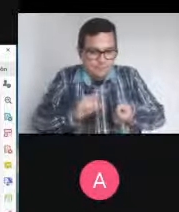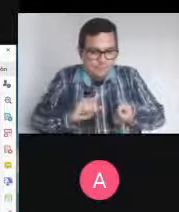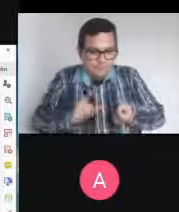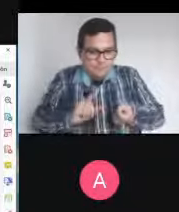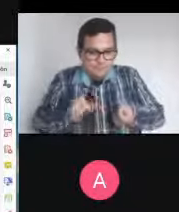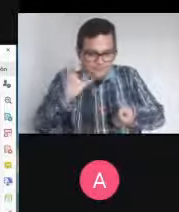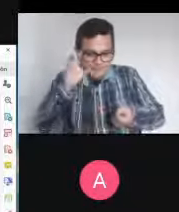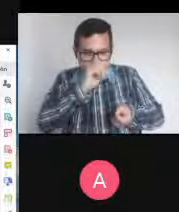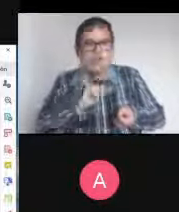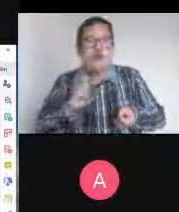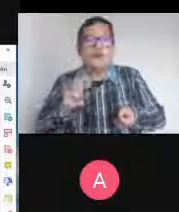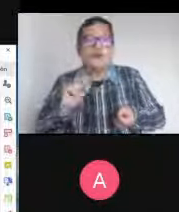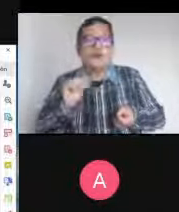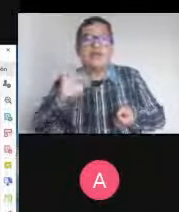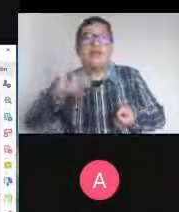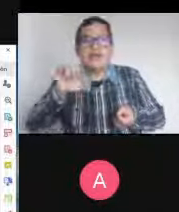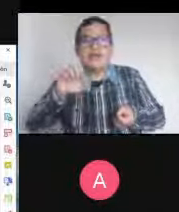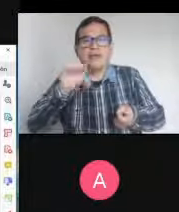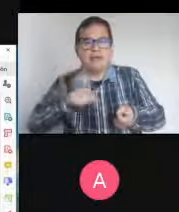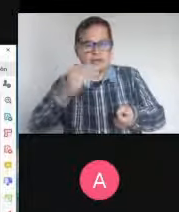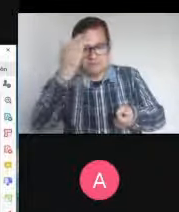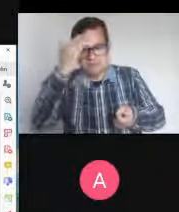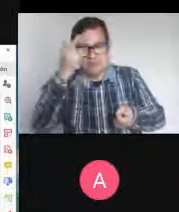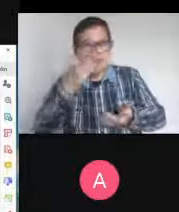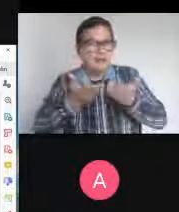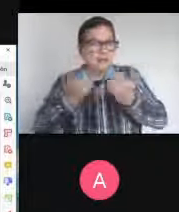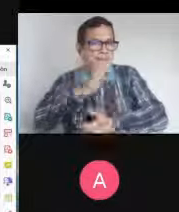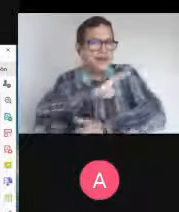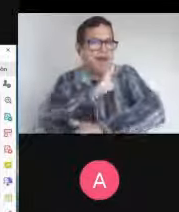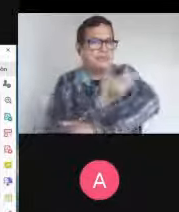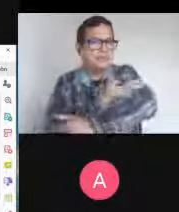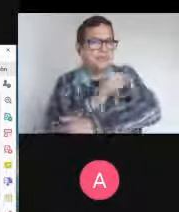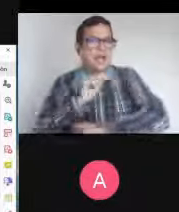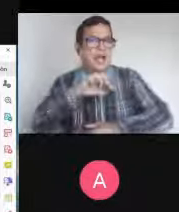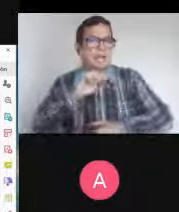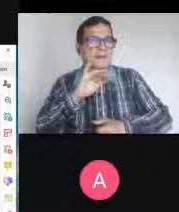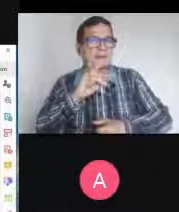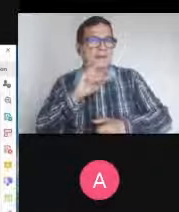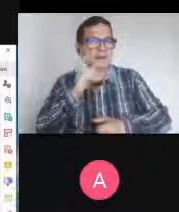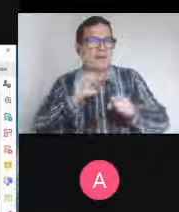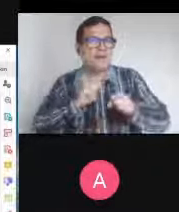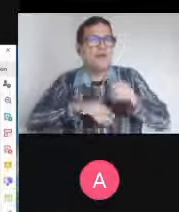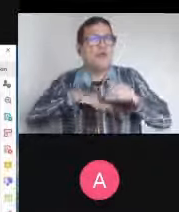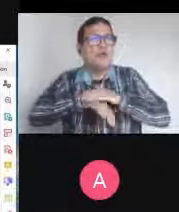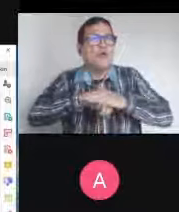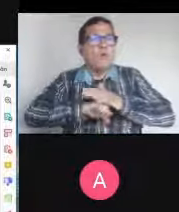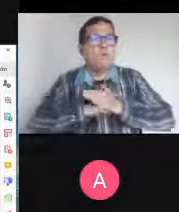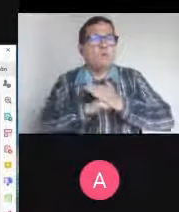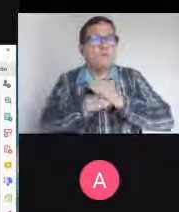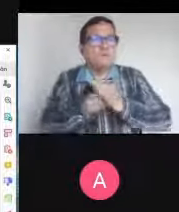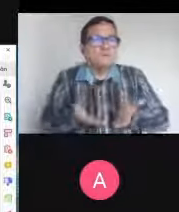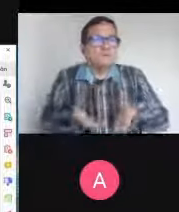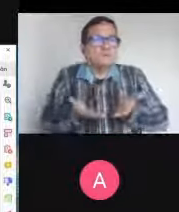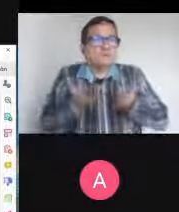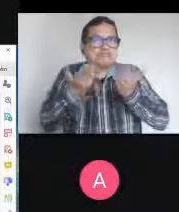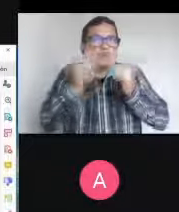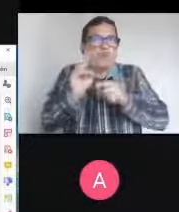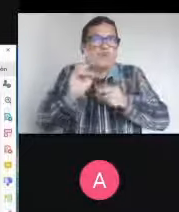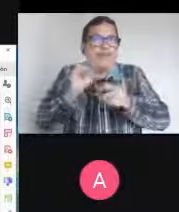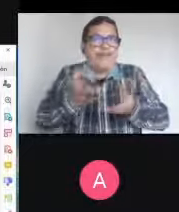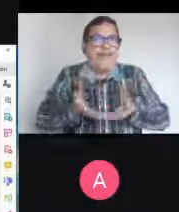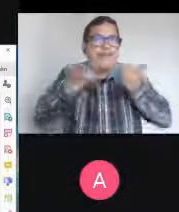voltaje. ¿Listos? Dependiendo su capacidad, pueden almacenar voltajes altos. Entonces en la vida real